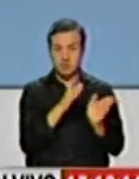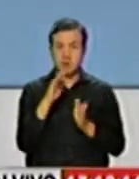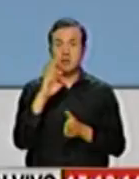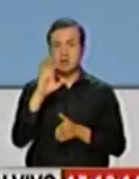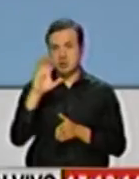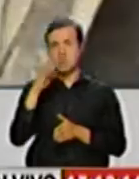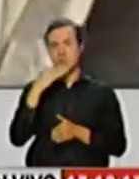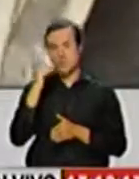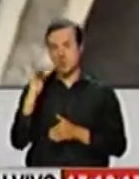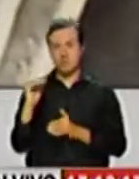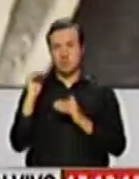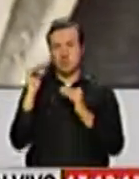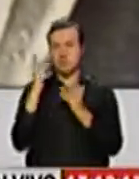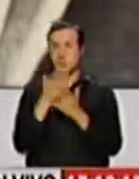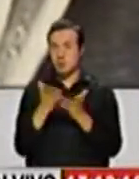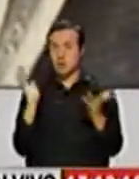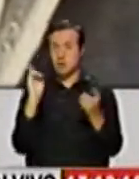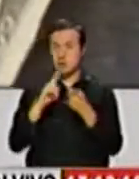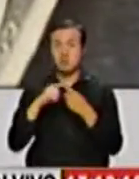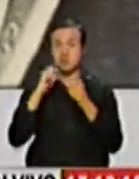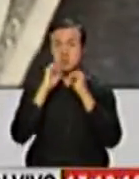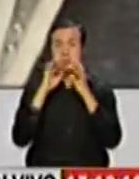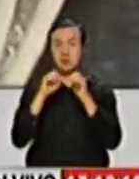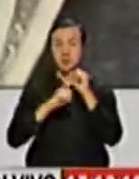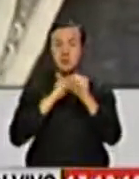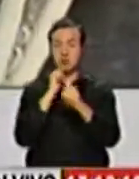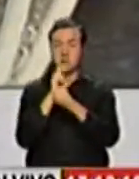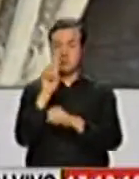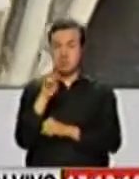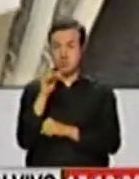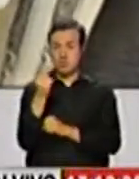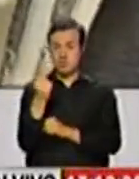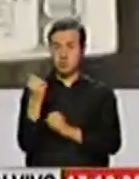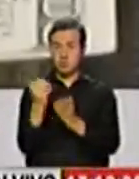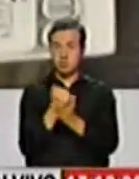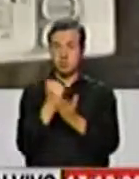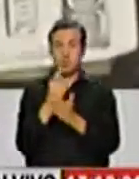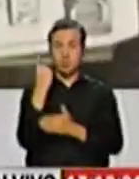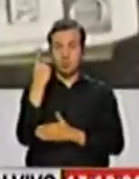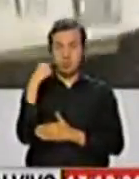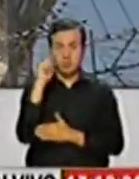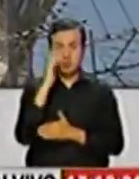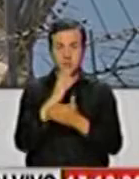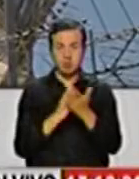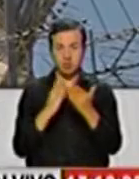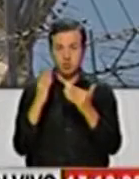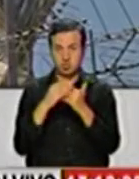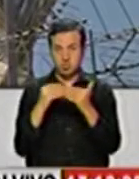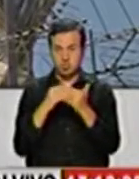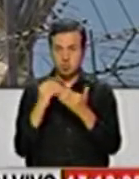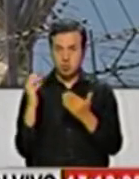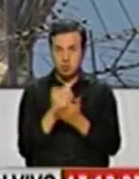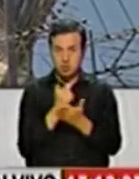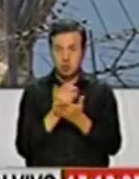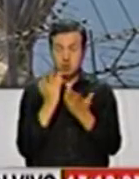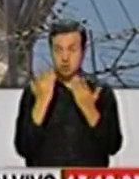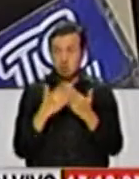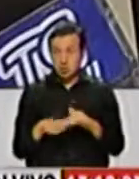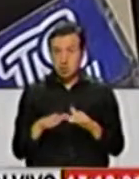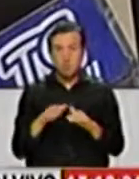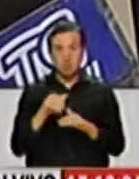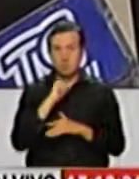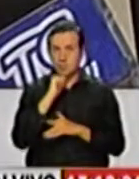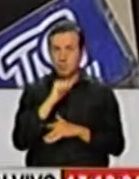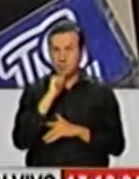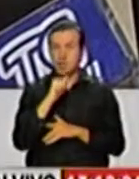mejor situación, al punto que hasta septiembre de 2018 registró ganancias por $1.5 millones, aunque esto no es suficiente. Hay